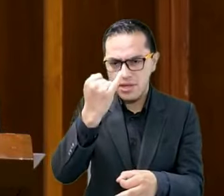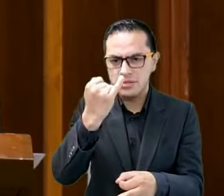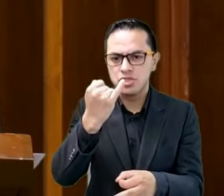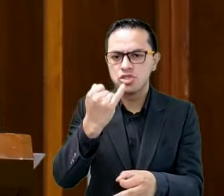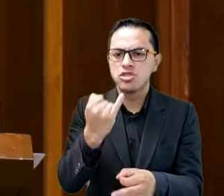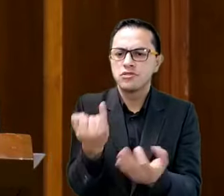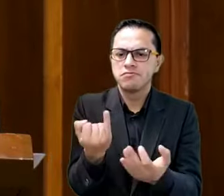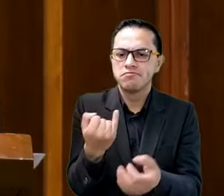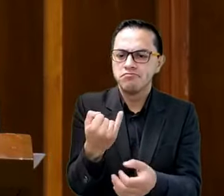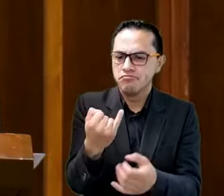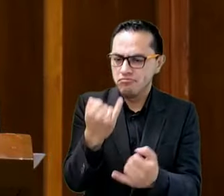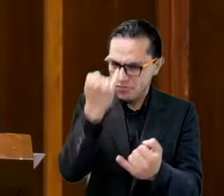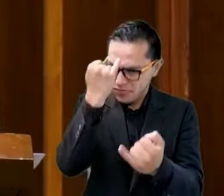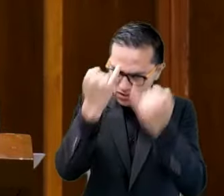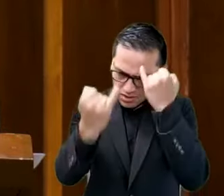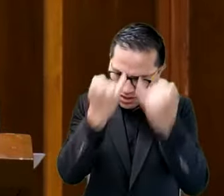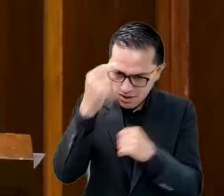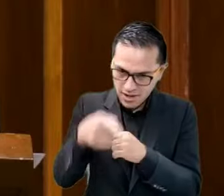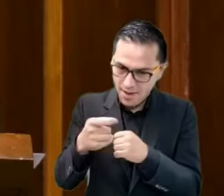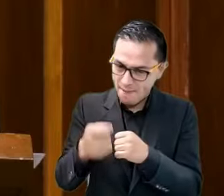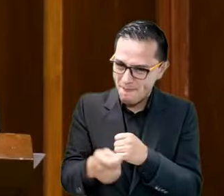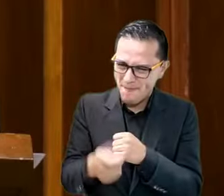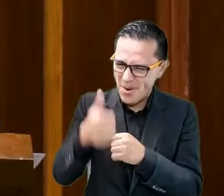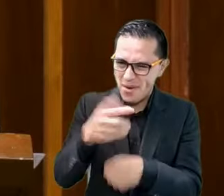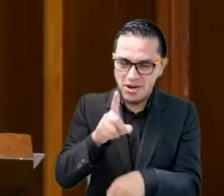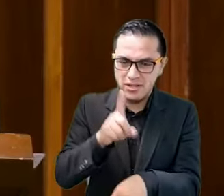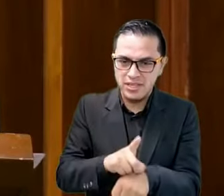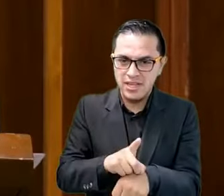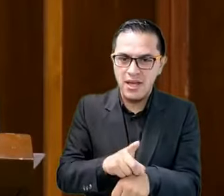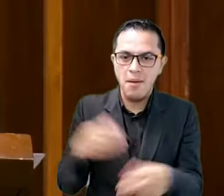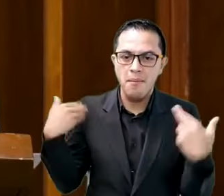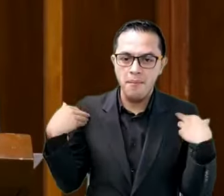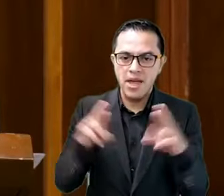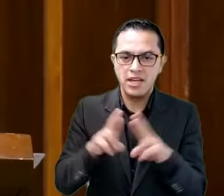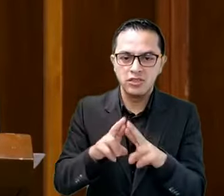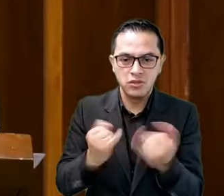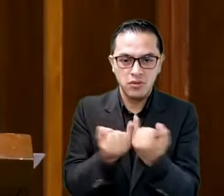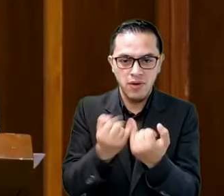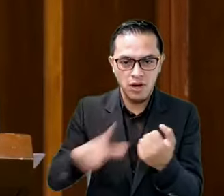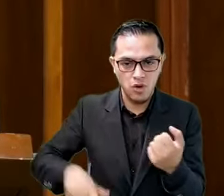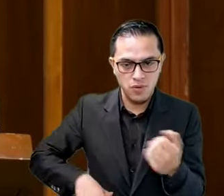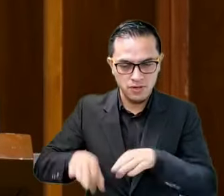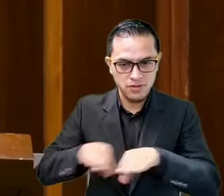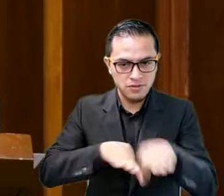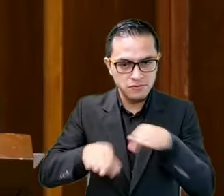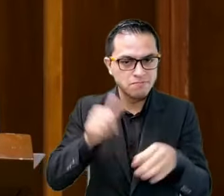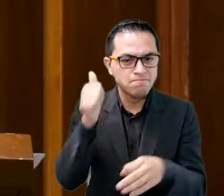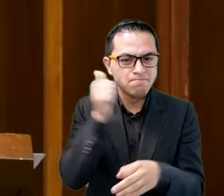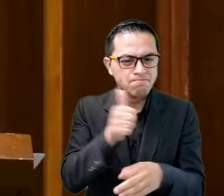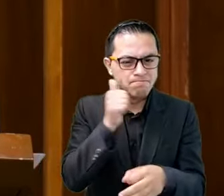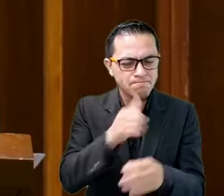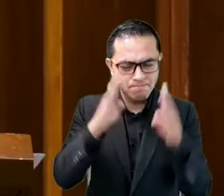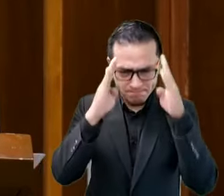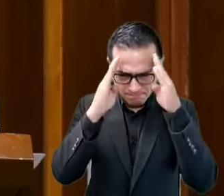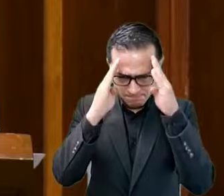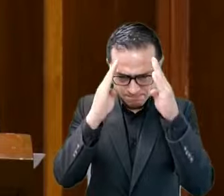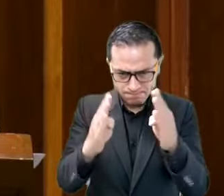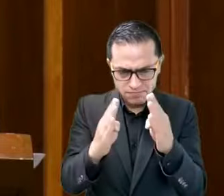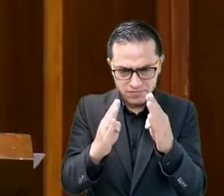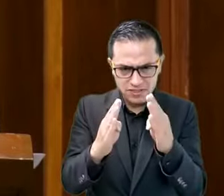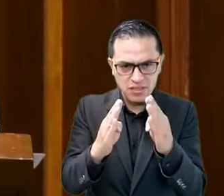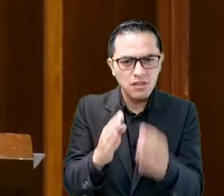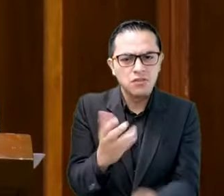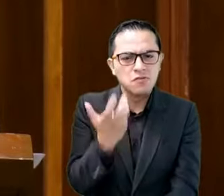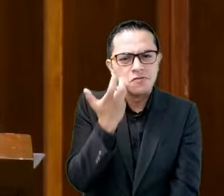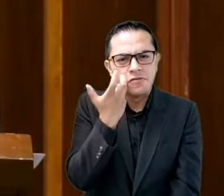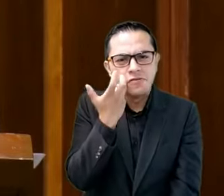sus primeros días como académica y servidora pública siempre estuvieron guiadas por la idea